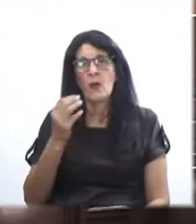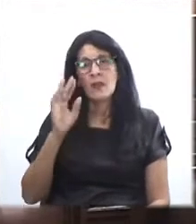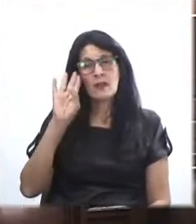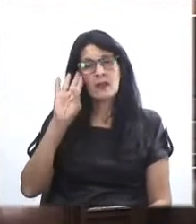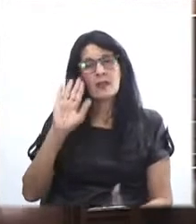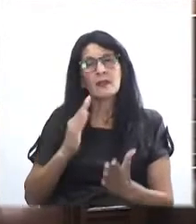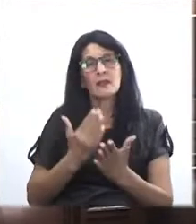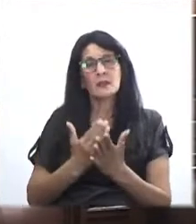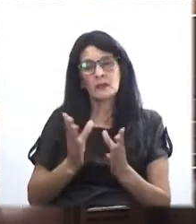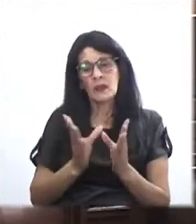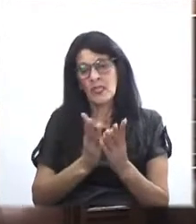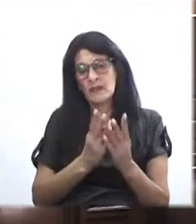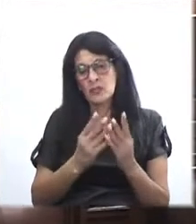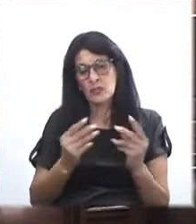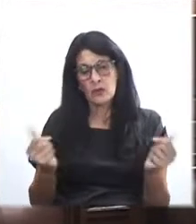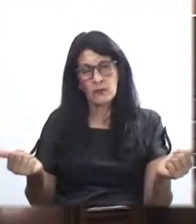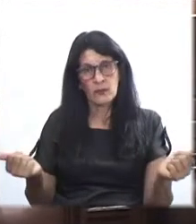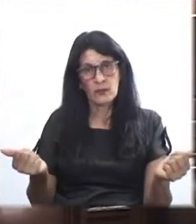la CNT,